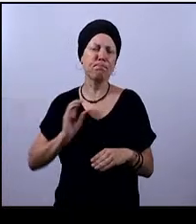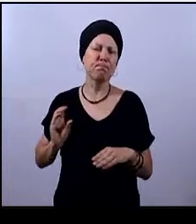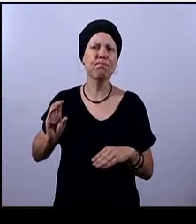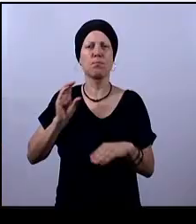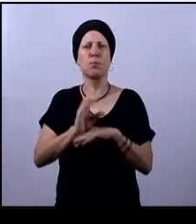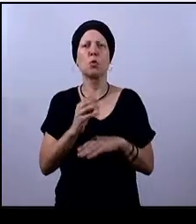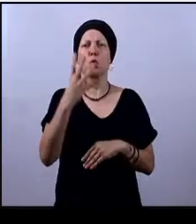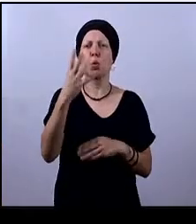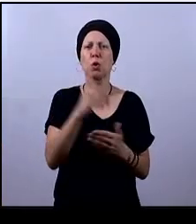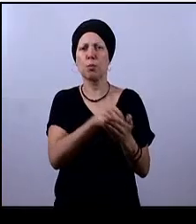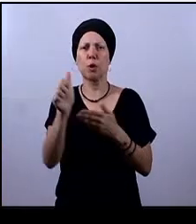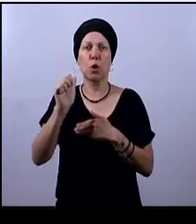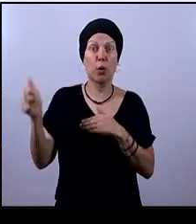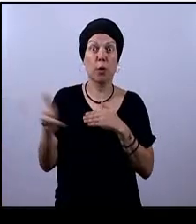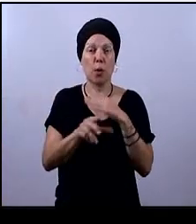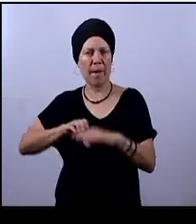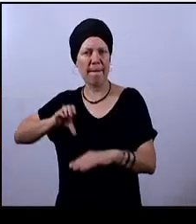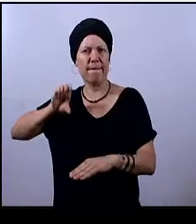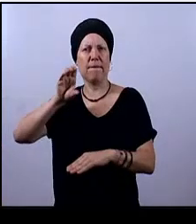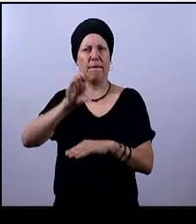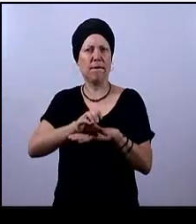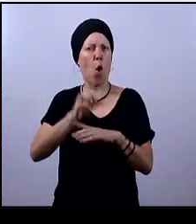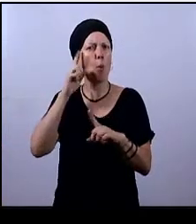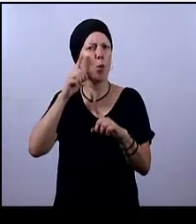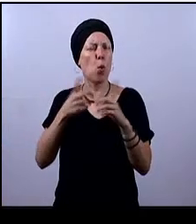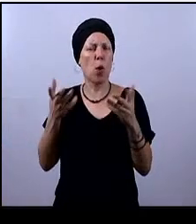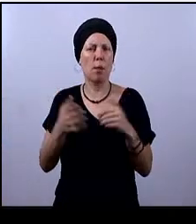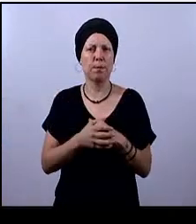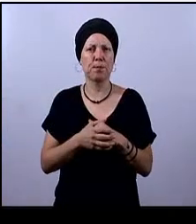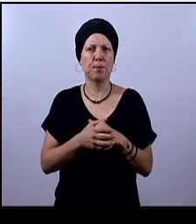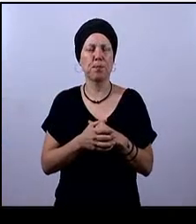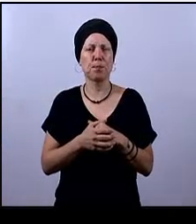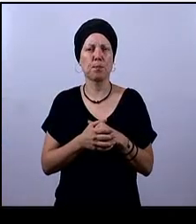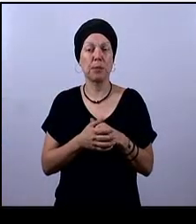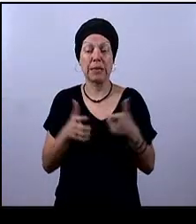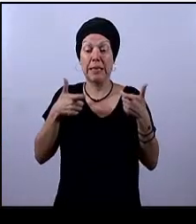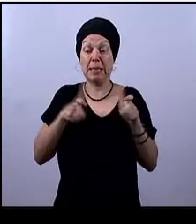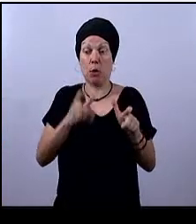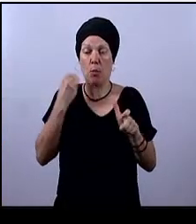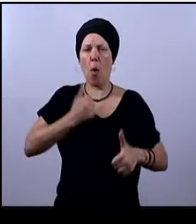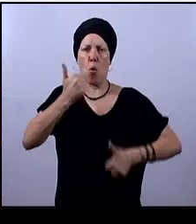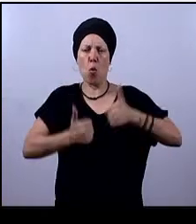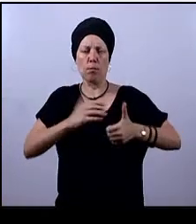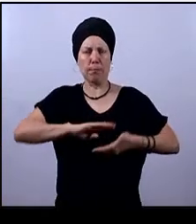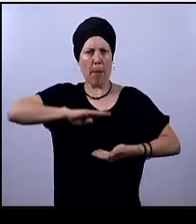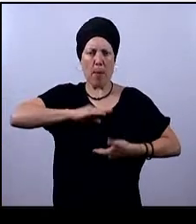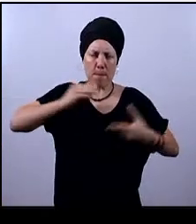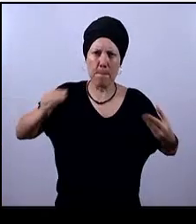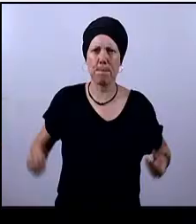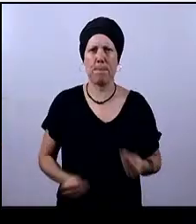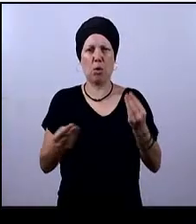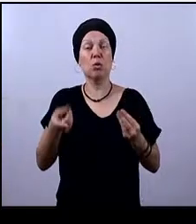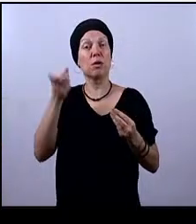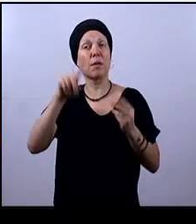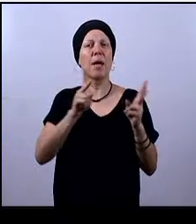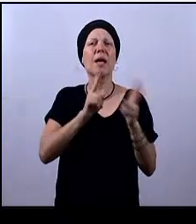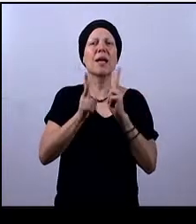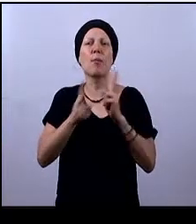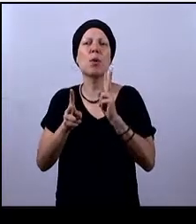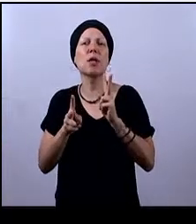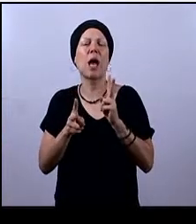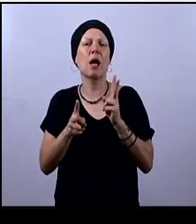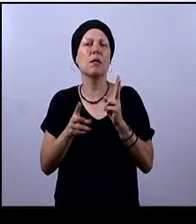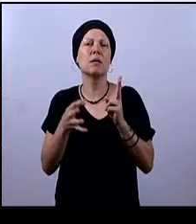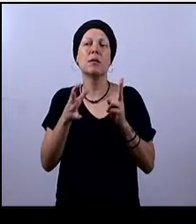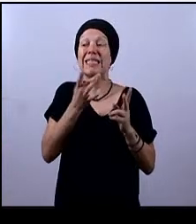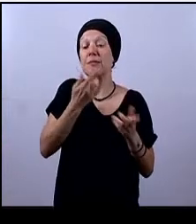destinar 4 millones de euros a mejorar la competitividad del sector y a mejorar su respuesta en las demandas